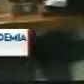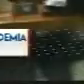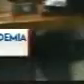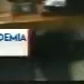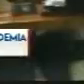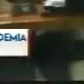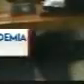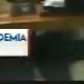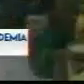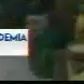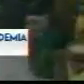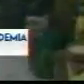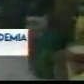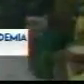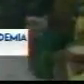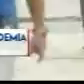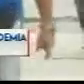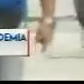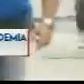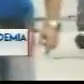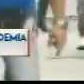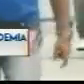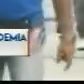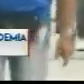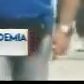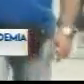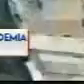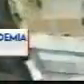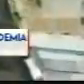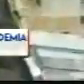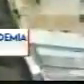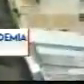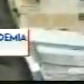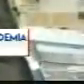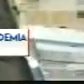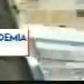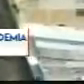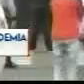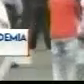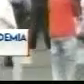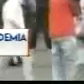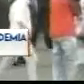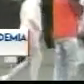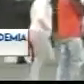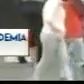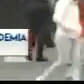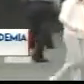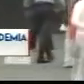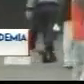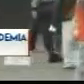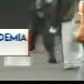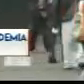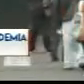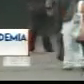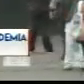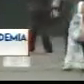tiene fiebre o dolor del cuerpo paracetamol, hidratarse y uno pasaría la enfermedad como si nada. Si es que